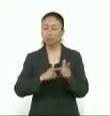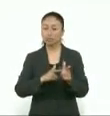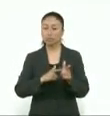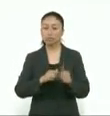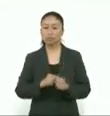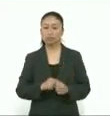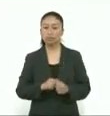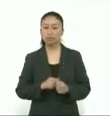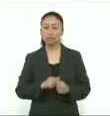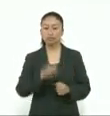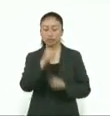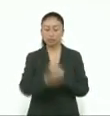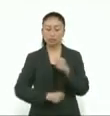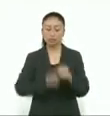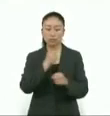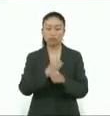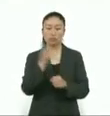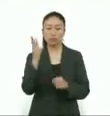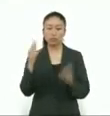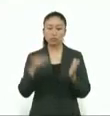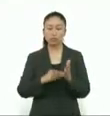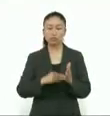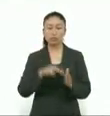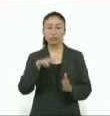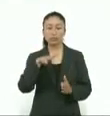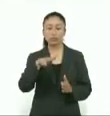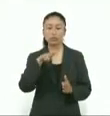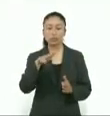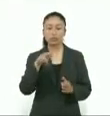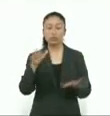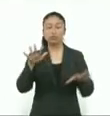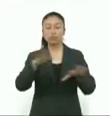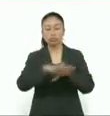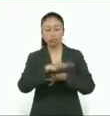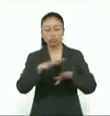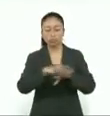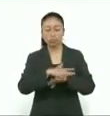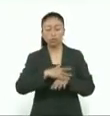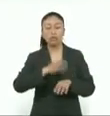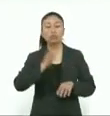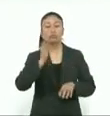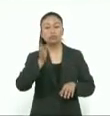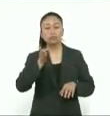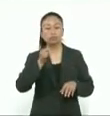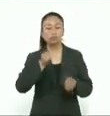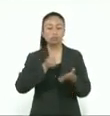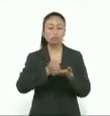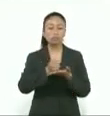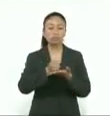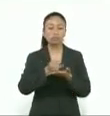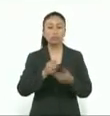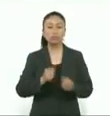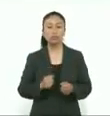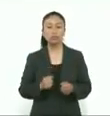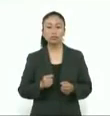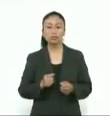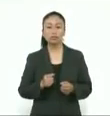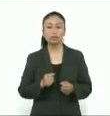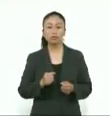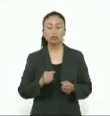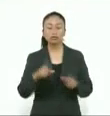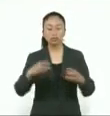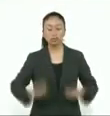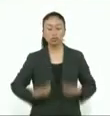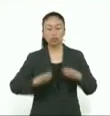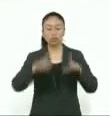2018, nuestro país optó por un cambio, por la transformación de la vida pública de